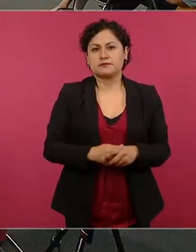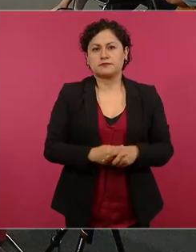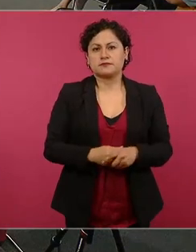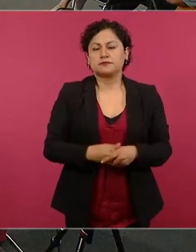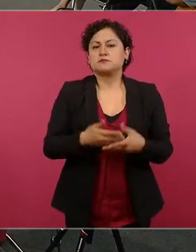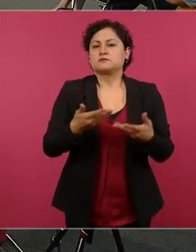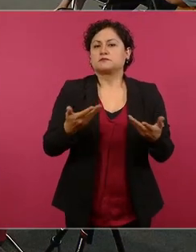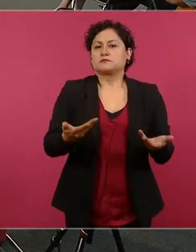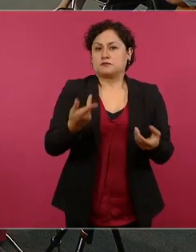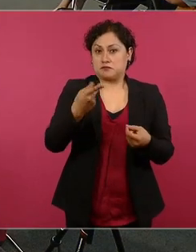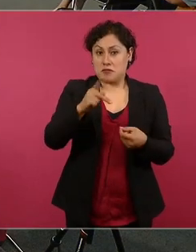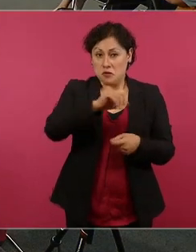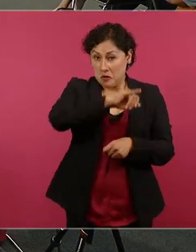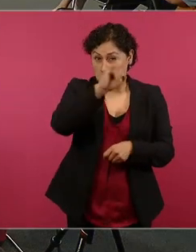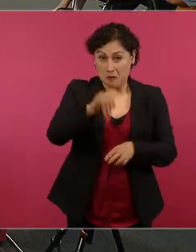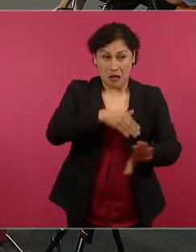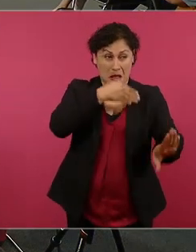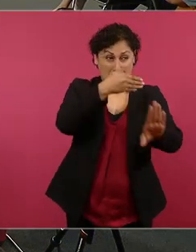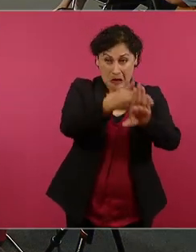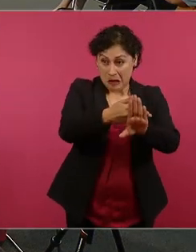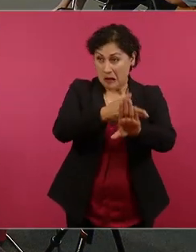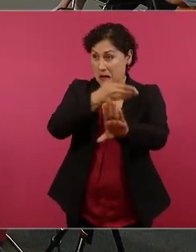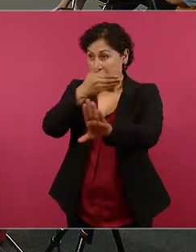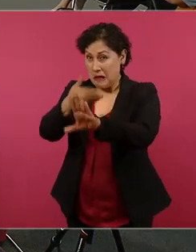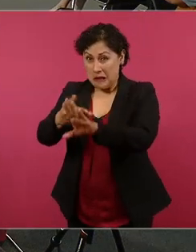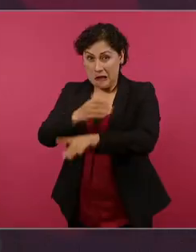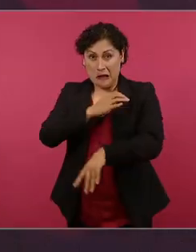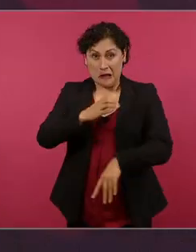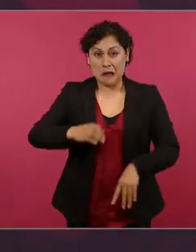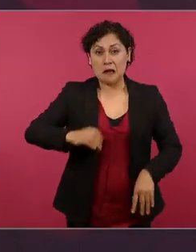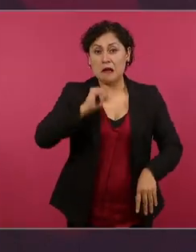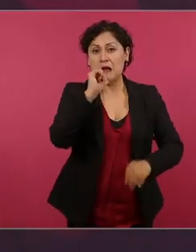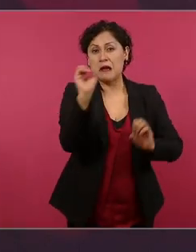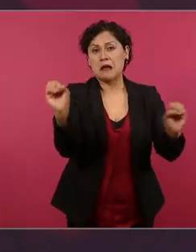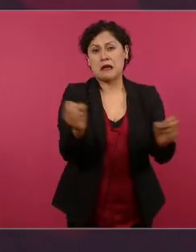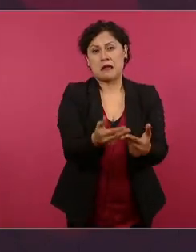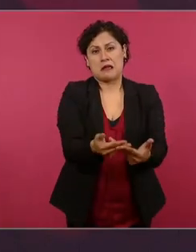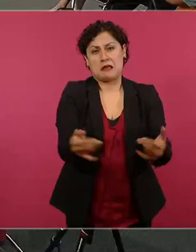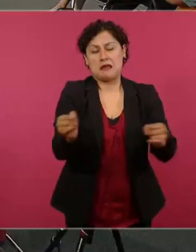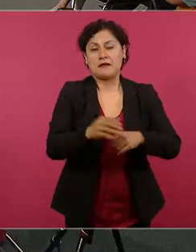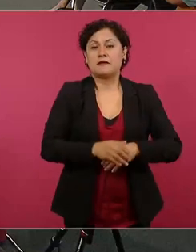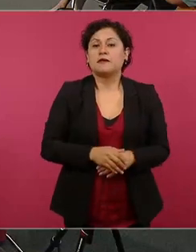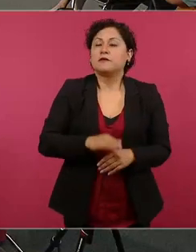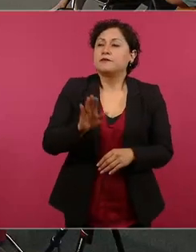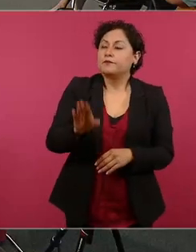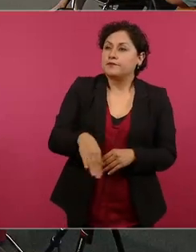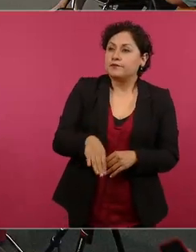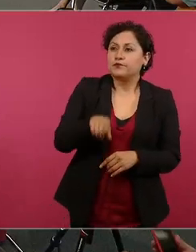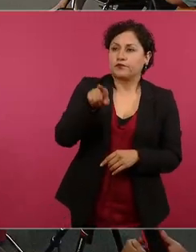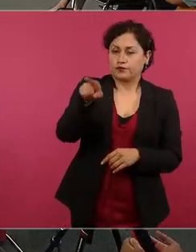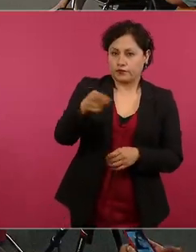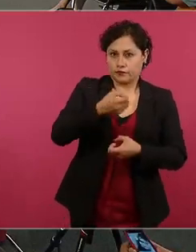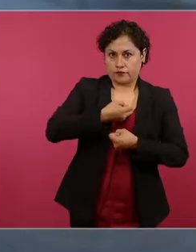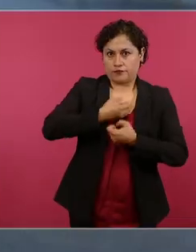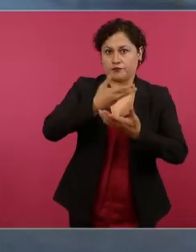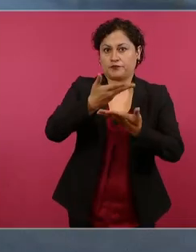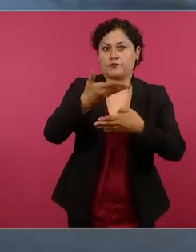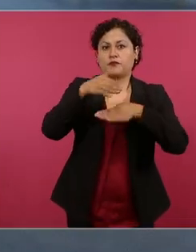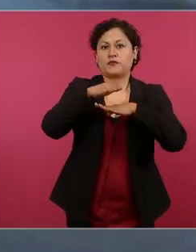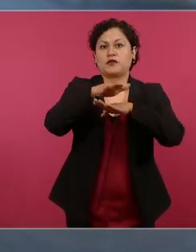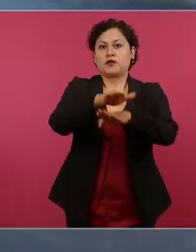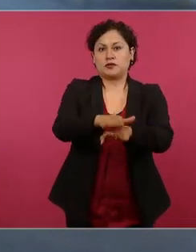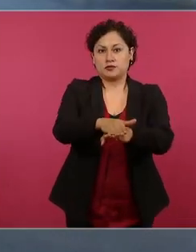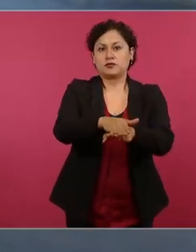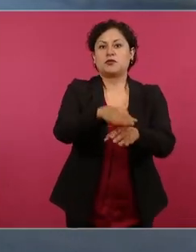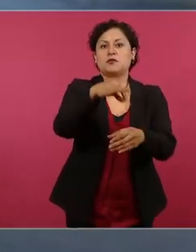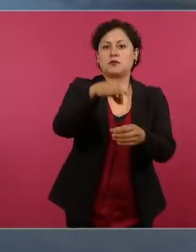pero no en contra de nadie. Entonces, por ejemplo, consideraría de cuando usted ha expresado de pues la elección va a ser entre